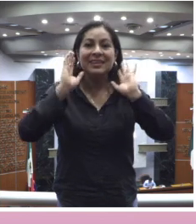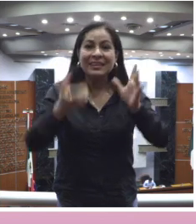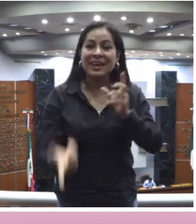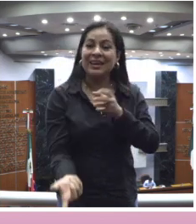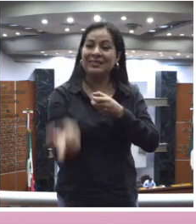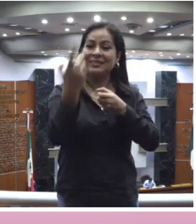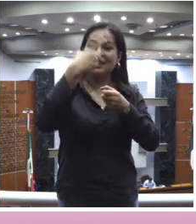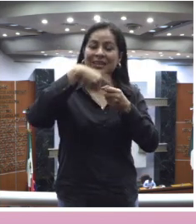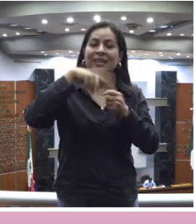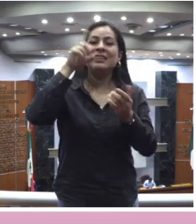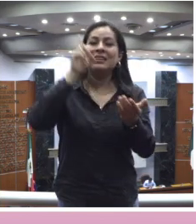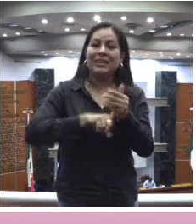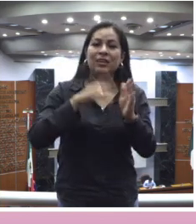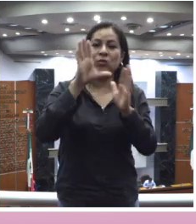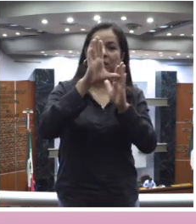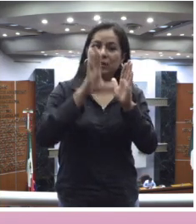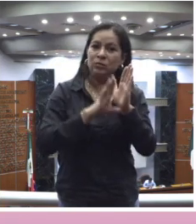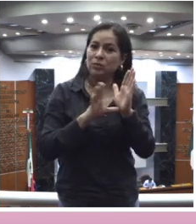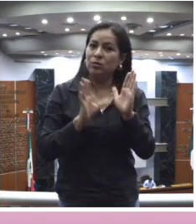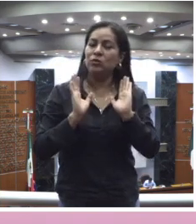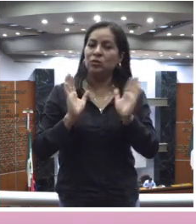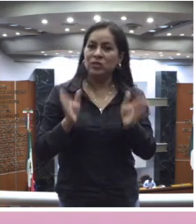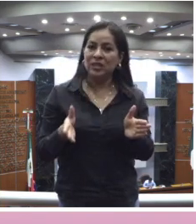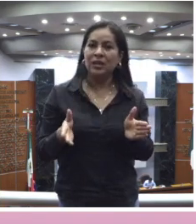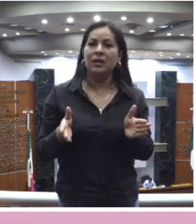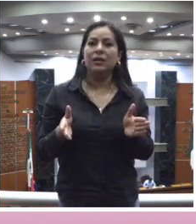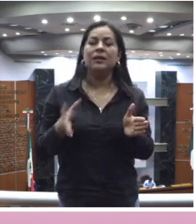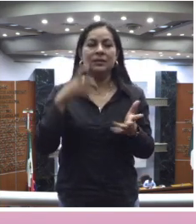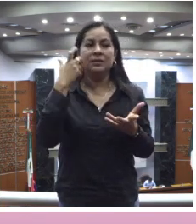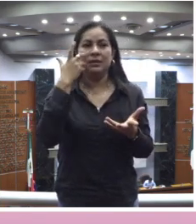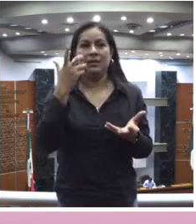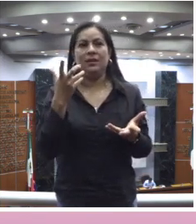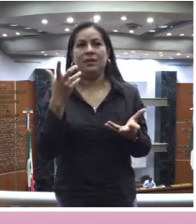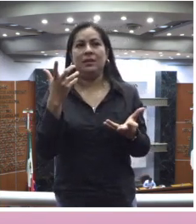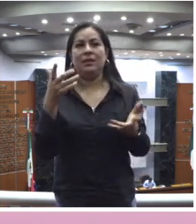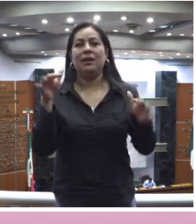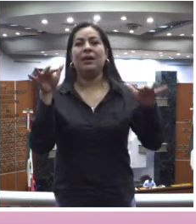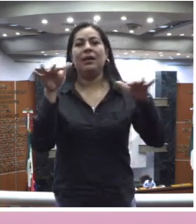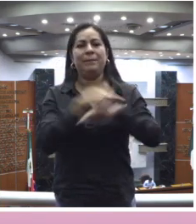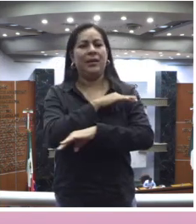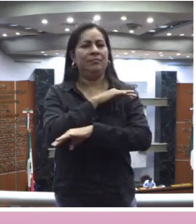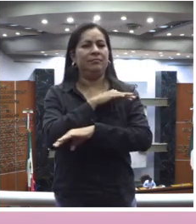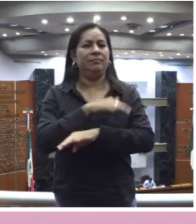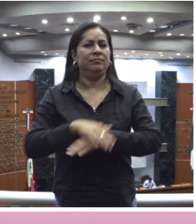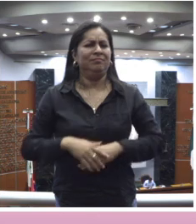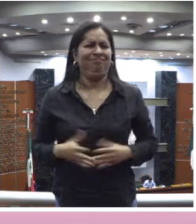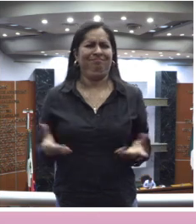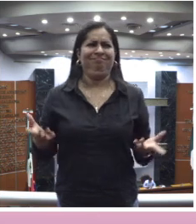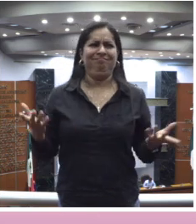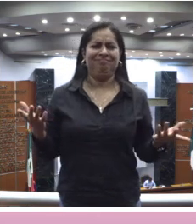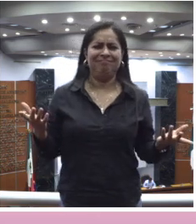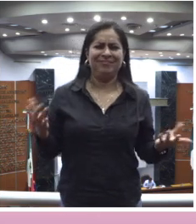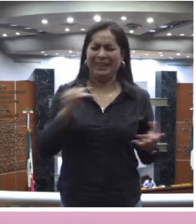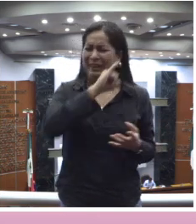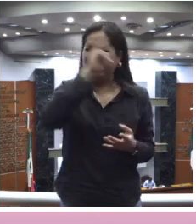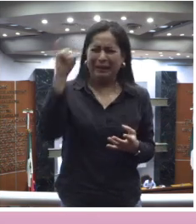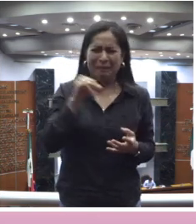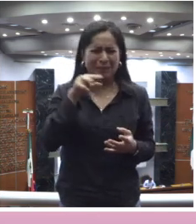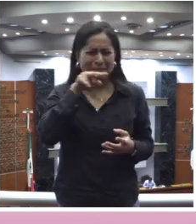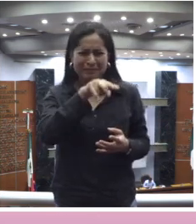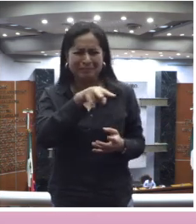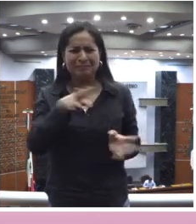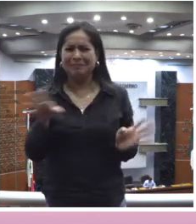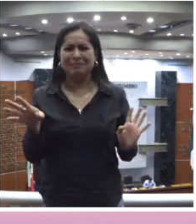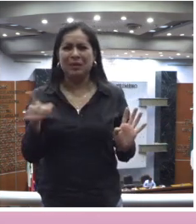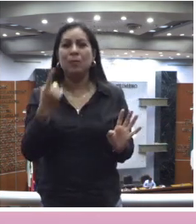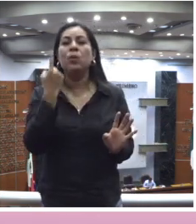parte de nuestra Constitución, y se pretende modificar, cosa nunca vista,